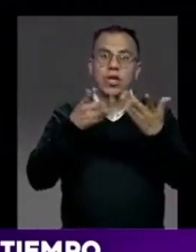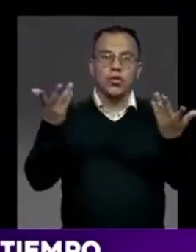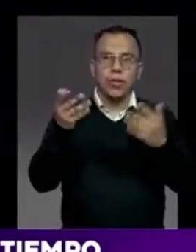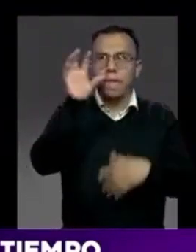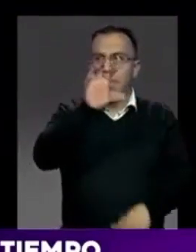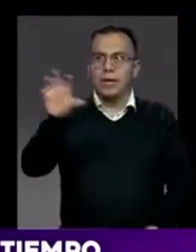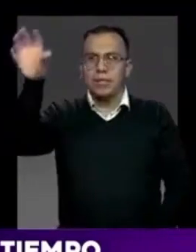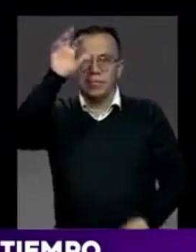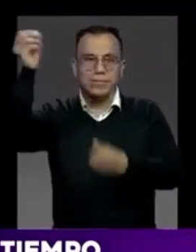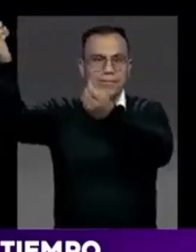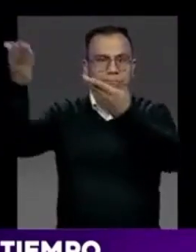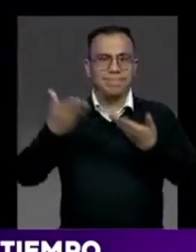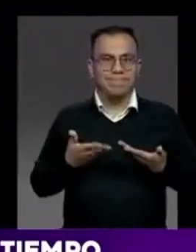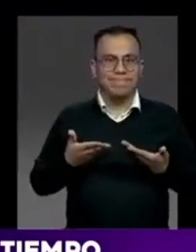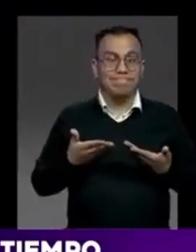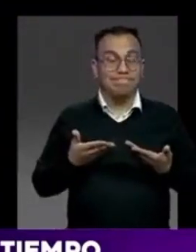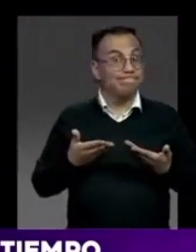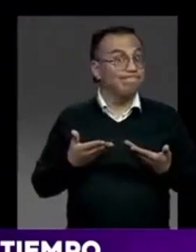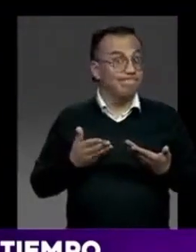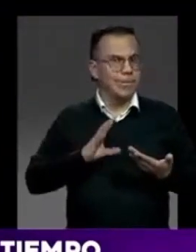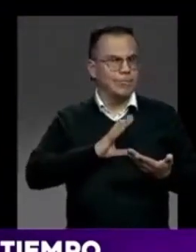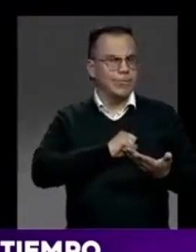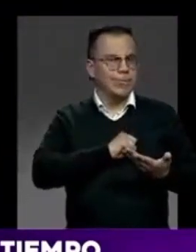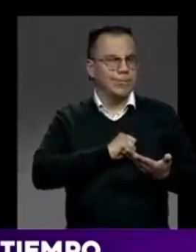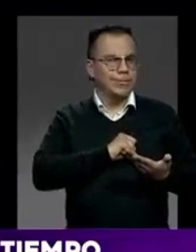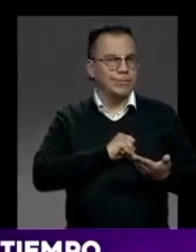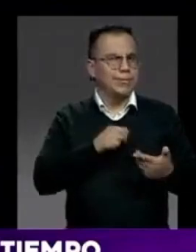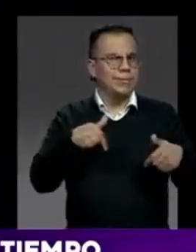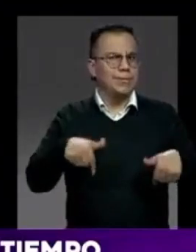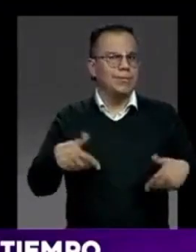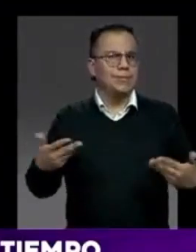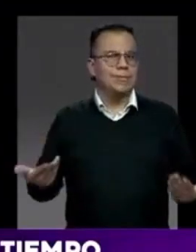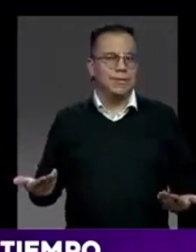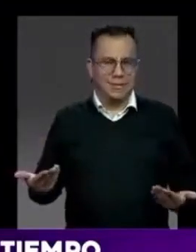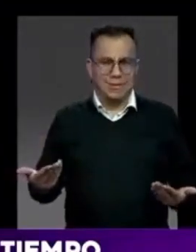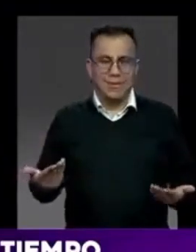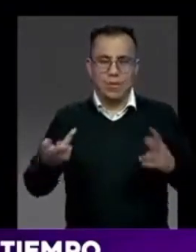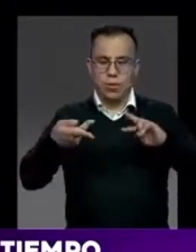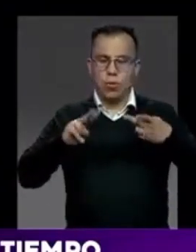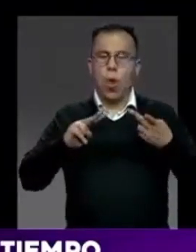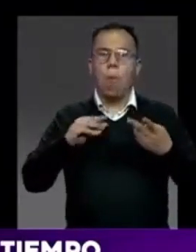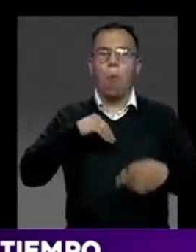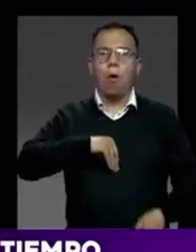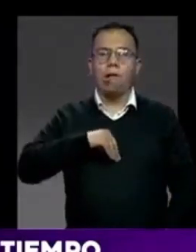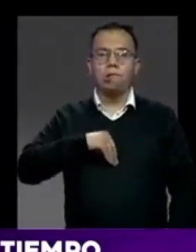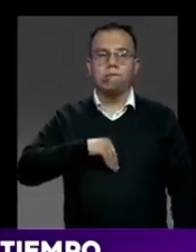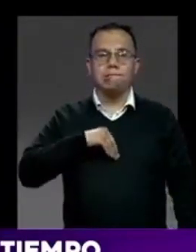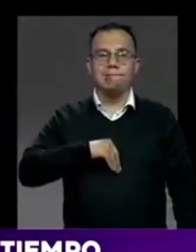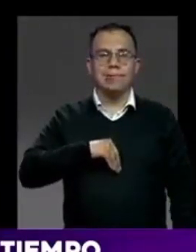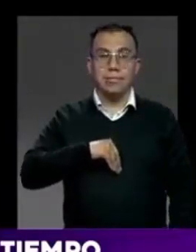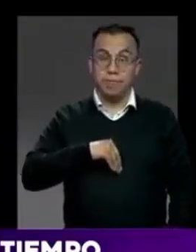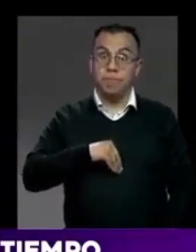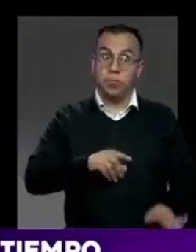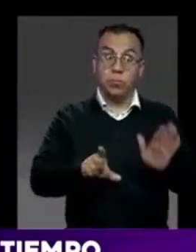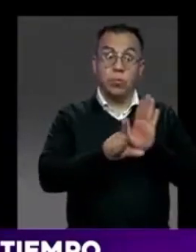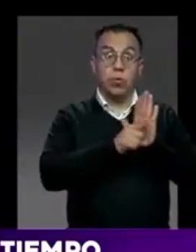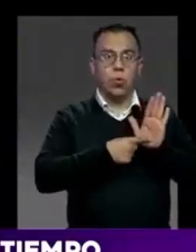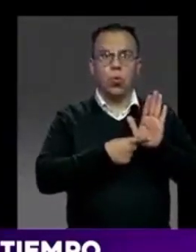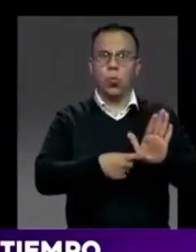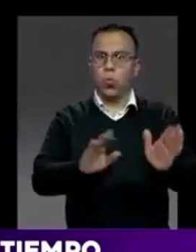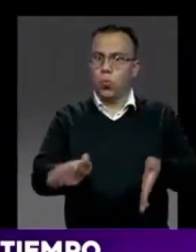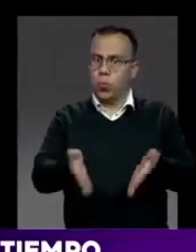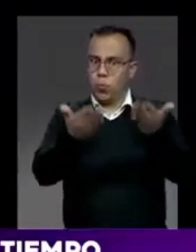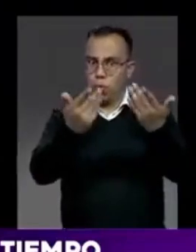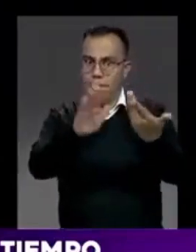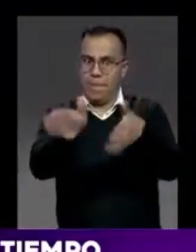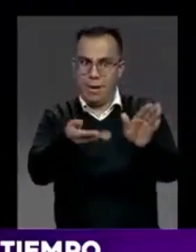es muy triste es porque nosotros estamos viendo que estamos con una doble moral con una ley que decíamos a favorece a los campesinos con el plan de